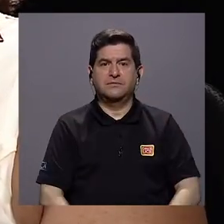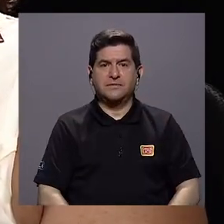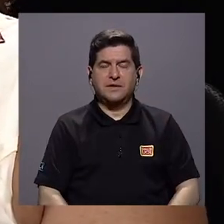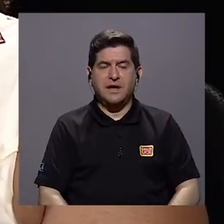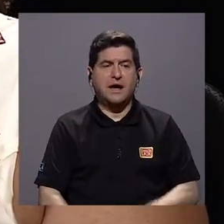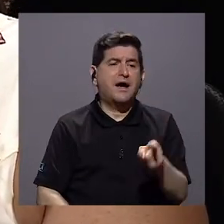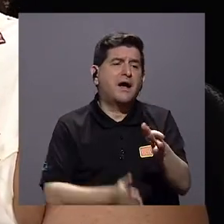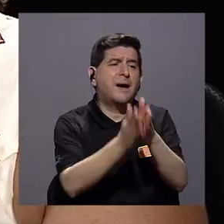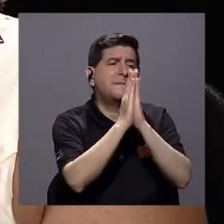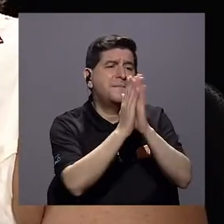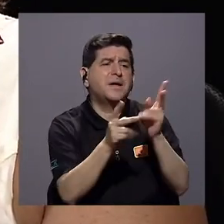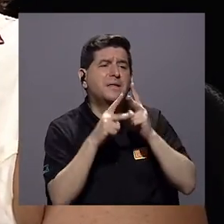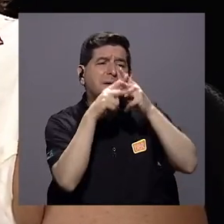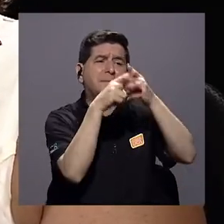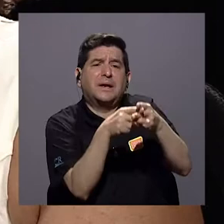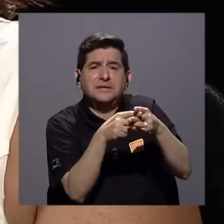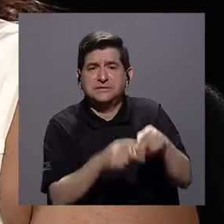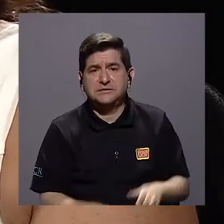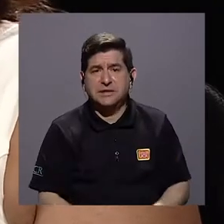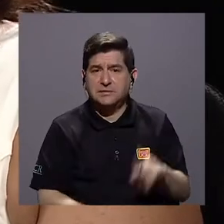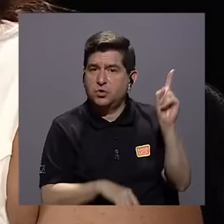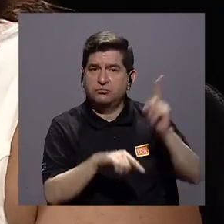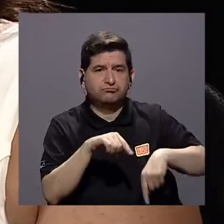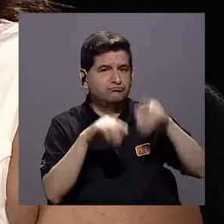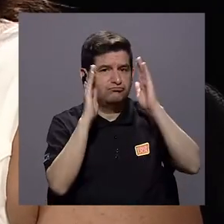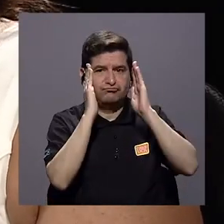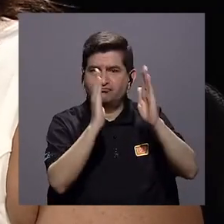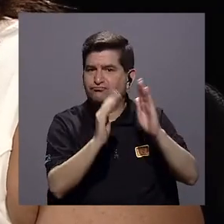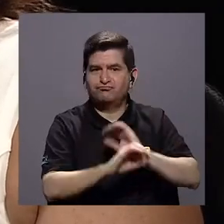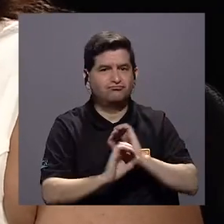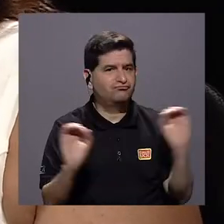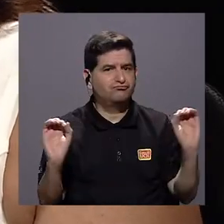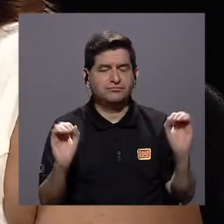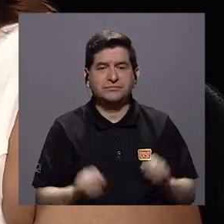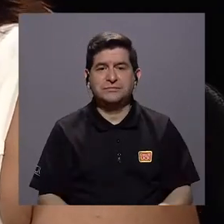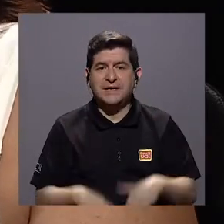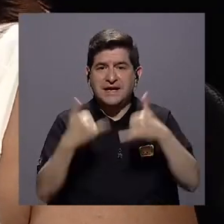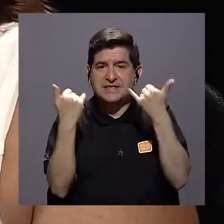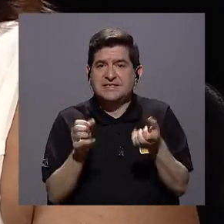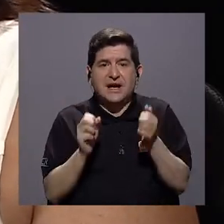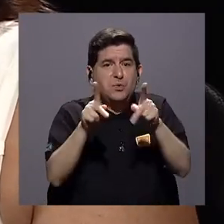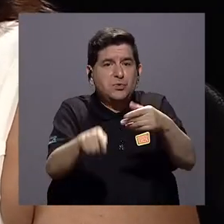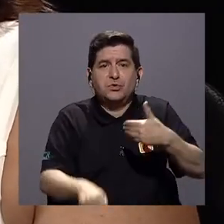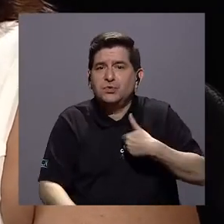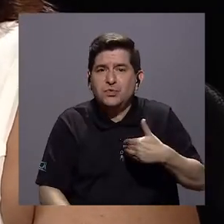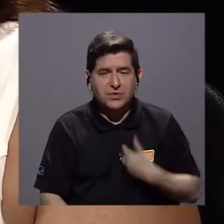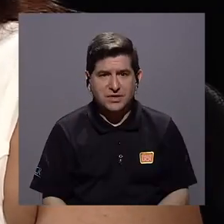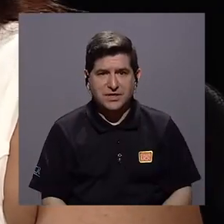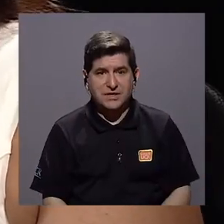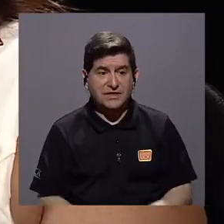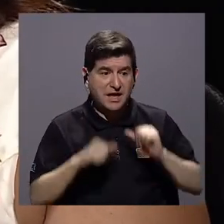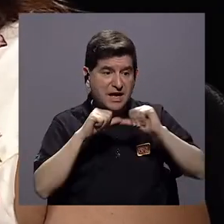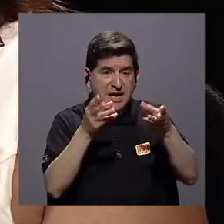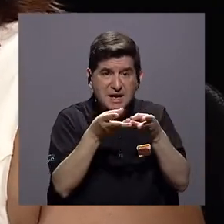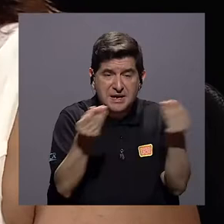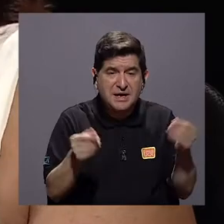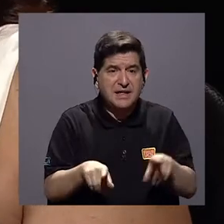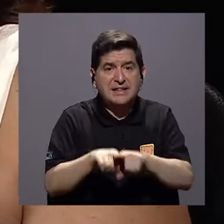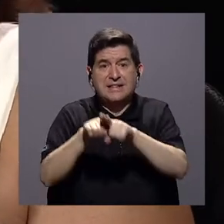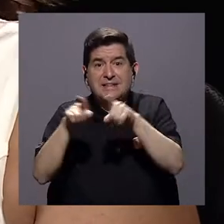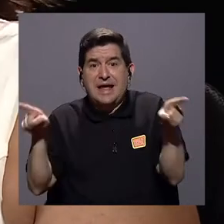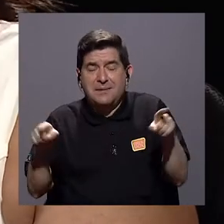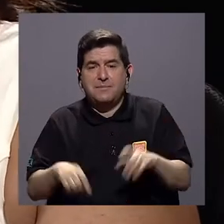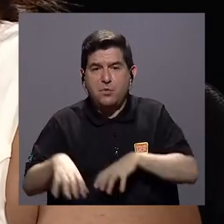cuando llegan y piden un crédito y no lo pueden atender, ya se quedan sin la opción ni para seguir produciendo, ni